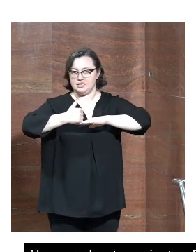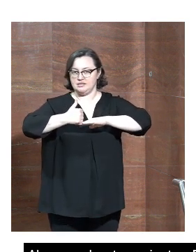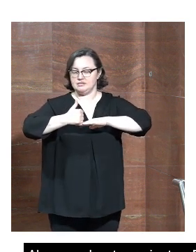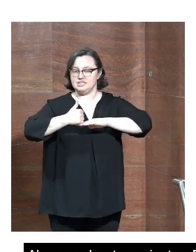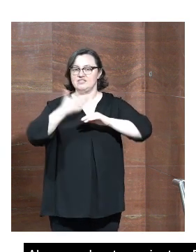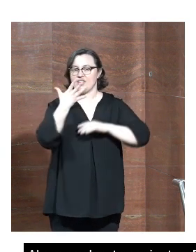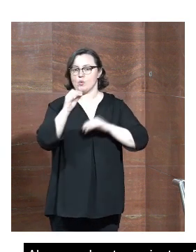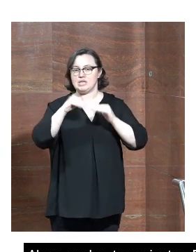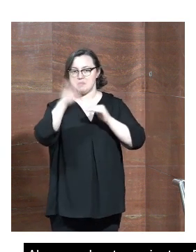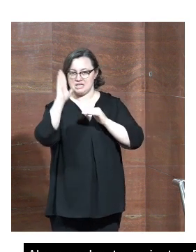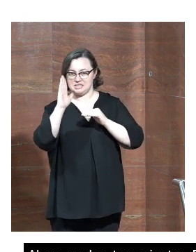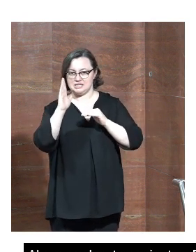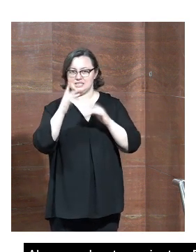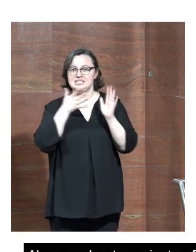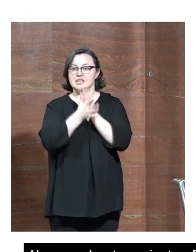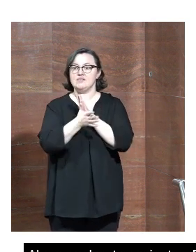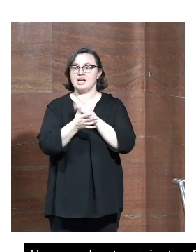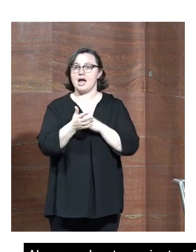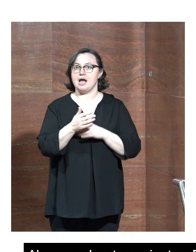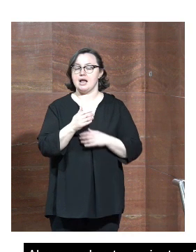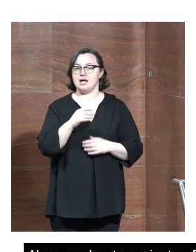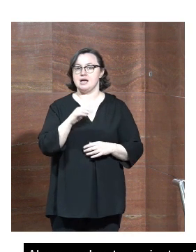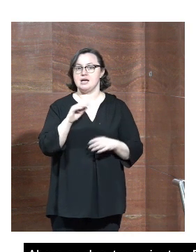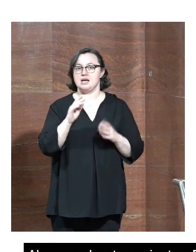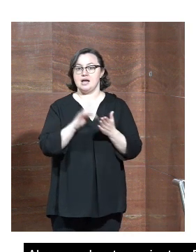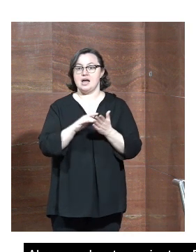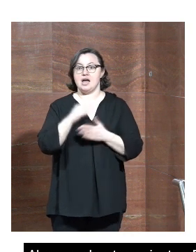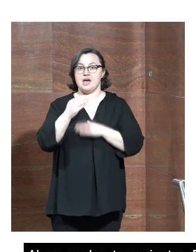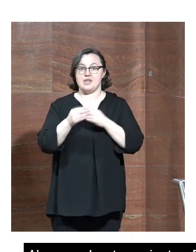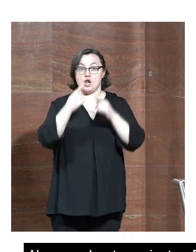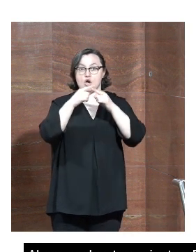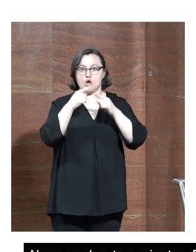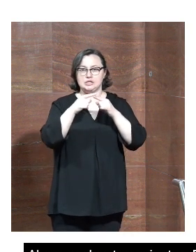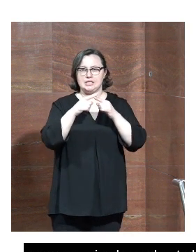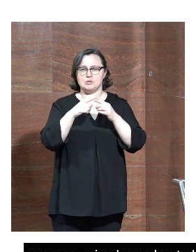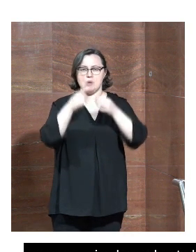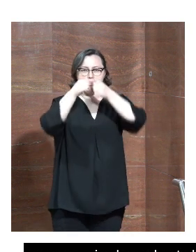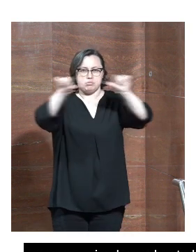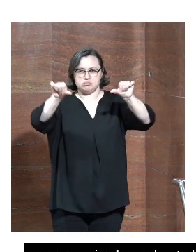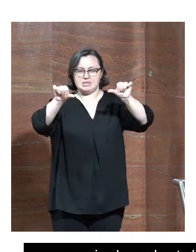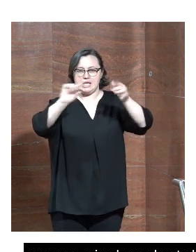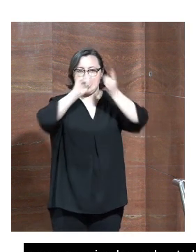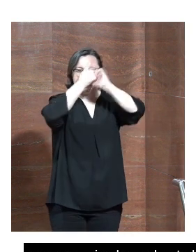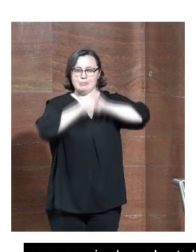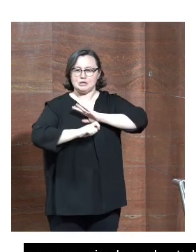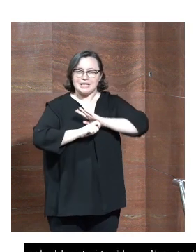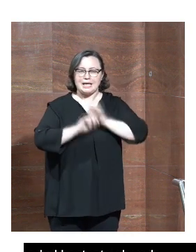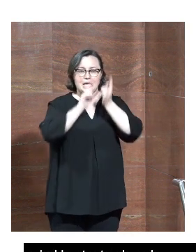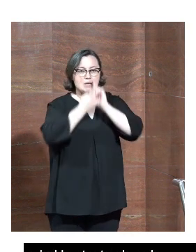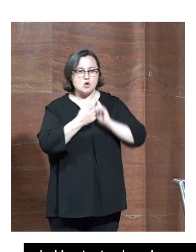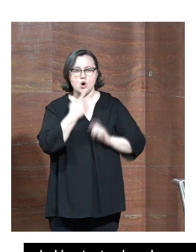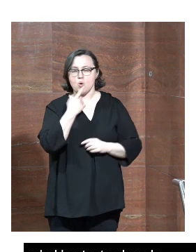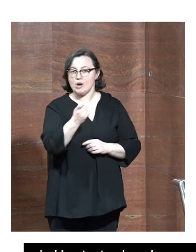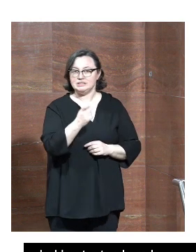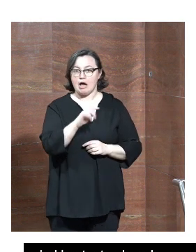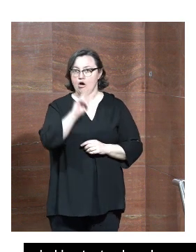falta, que eran muy difícil hacer cambiar clichés de conocimiento, de estrategias,